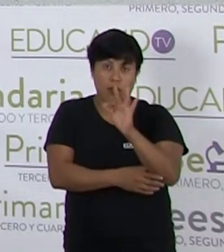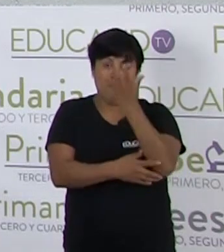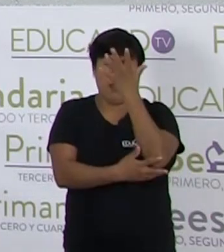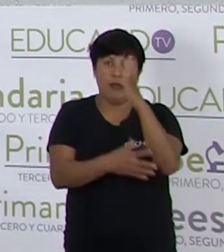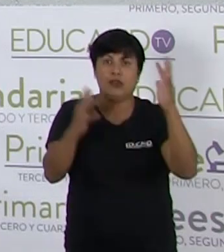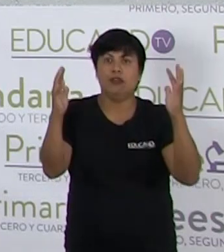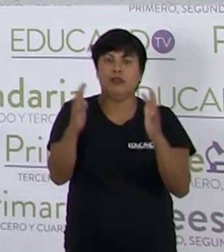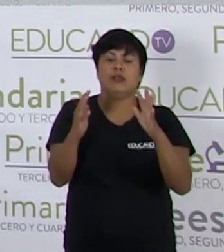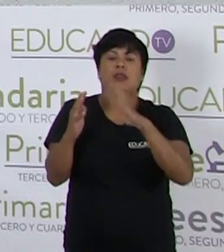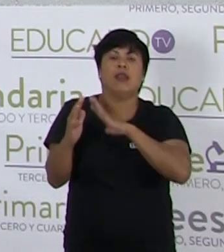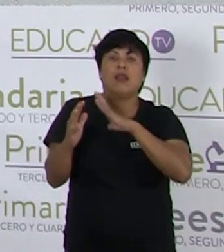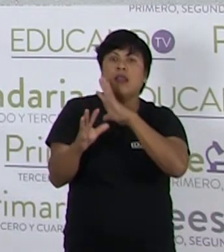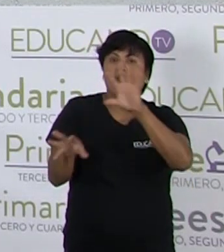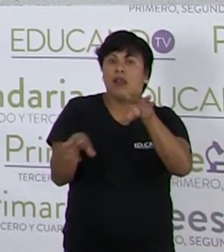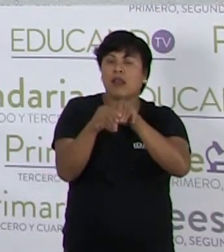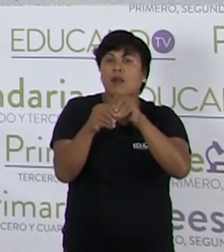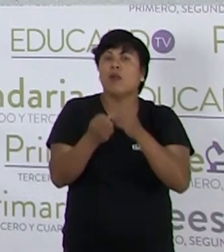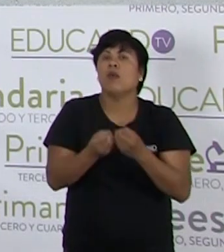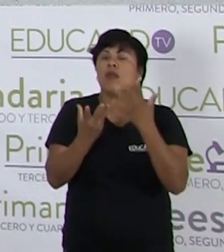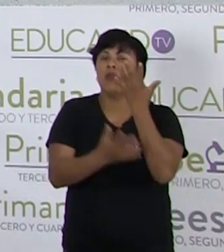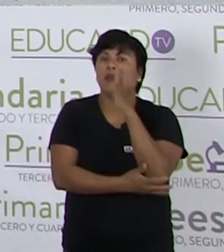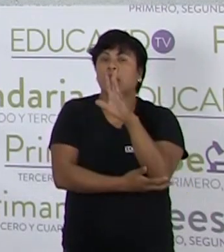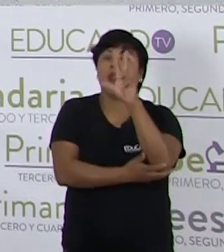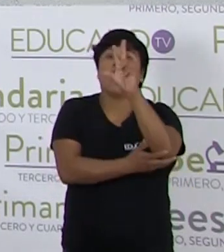Y tendríamos